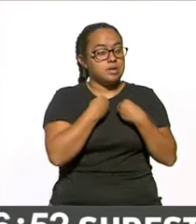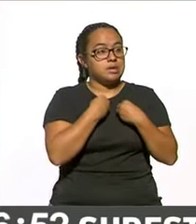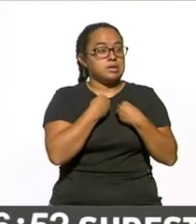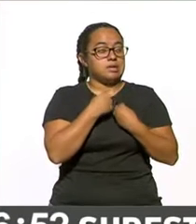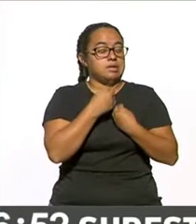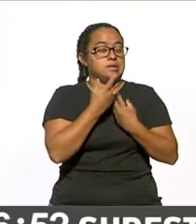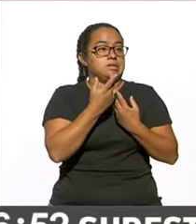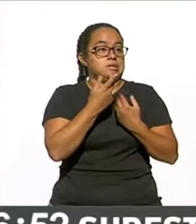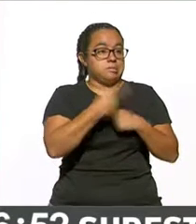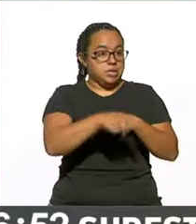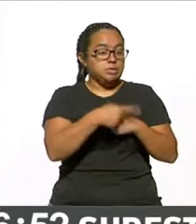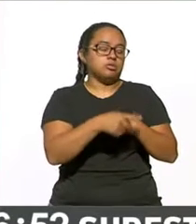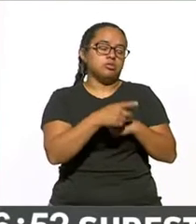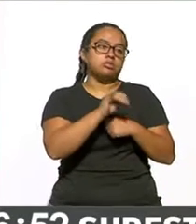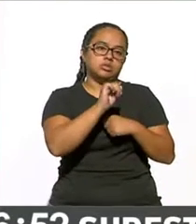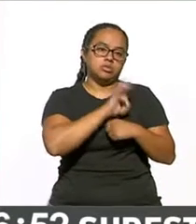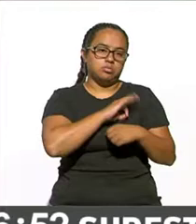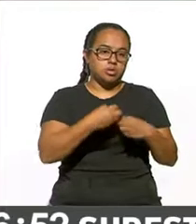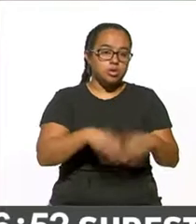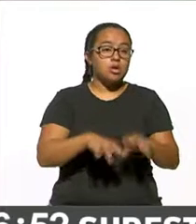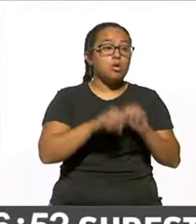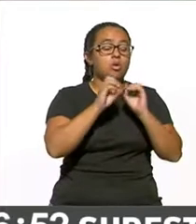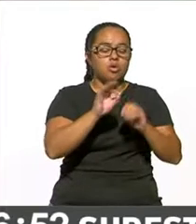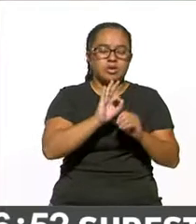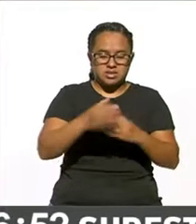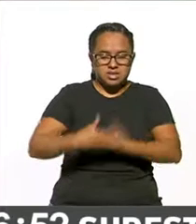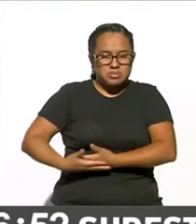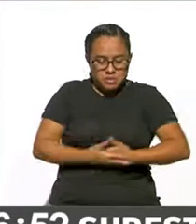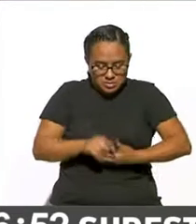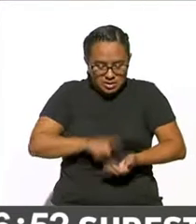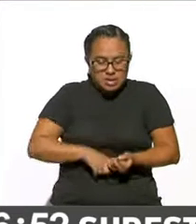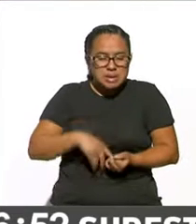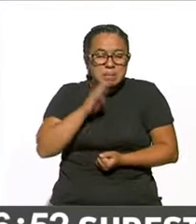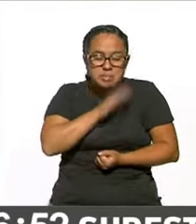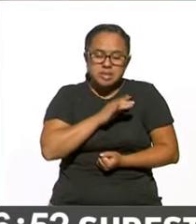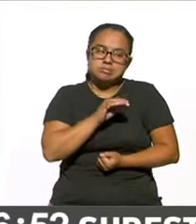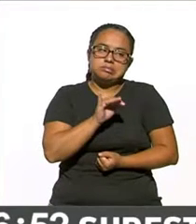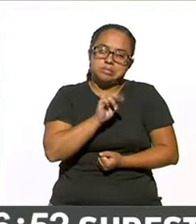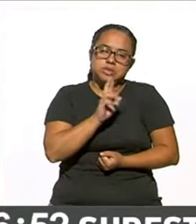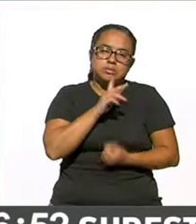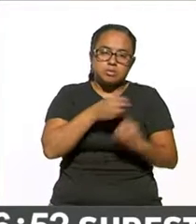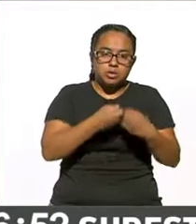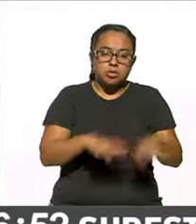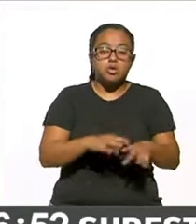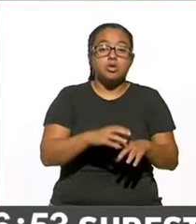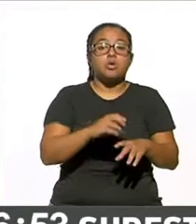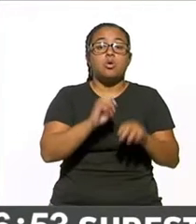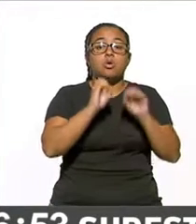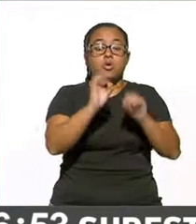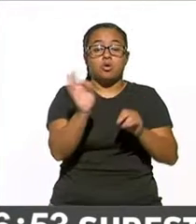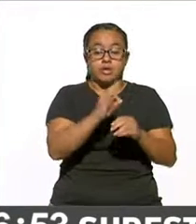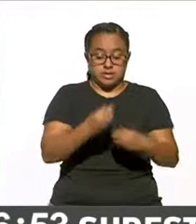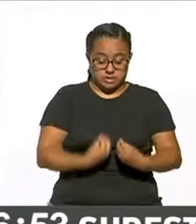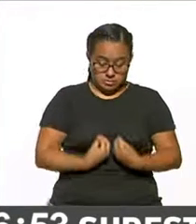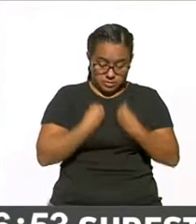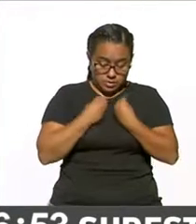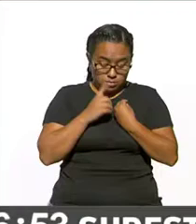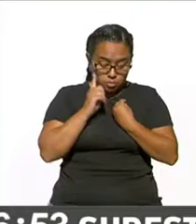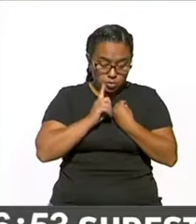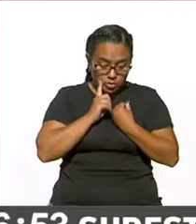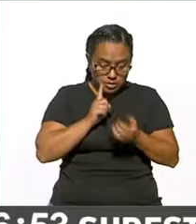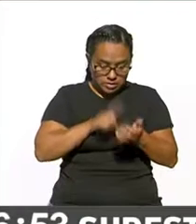del feto, cuando es imprudencial y cuando los proyectos de vida y desarrollo de la mujer se